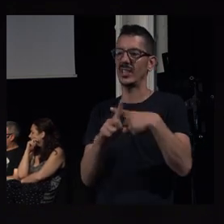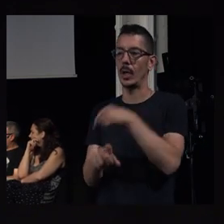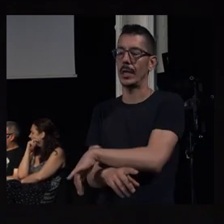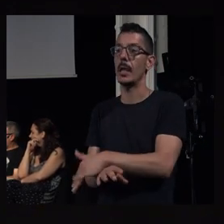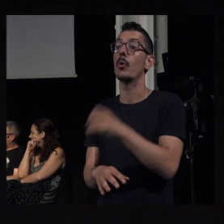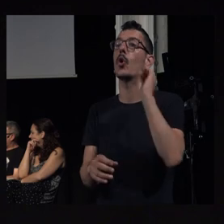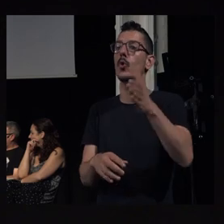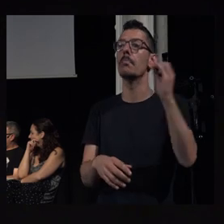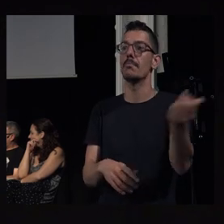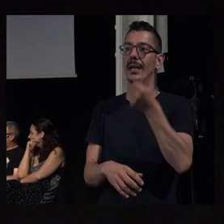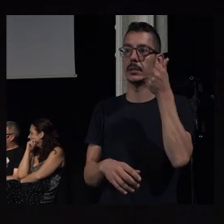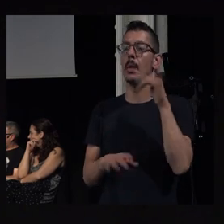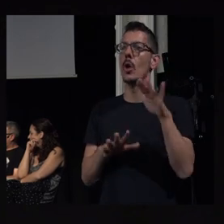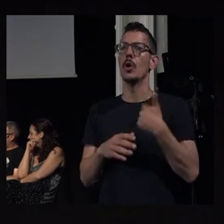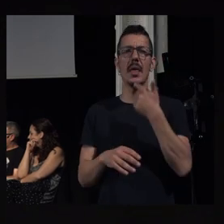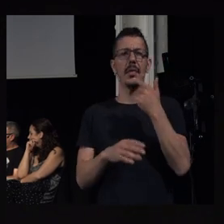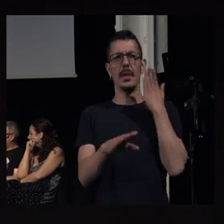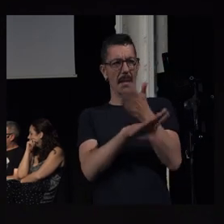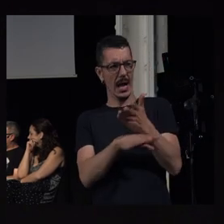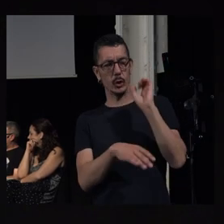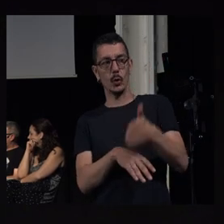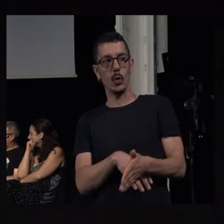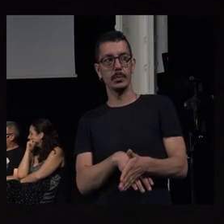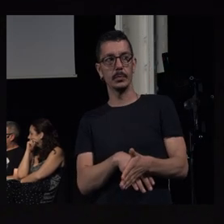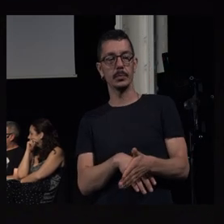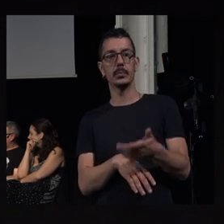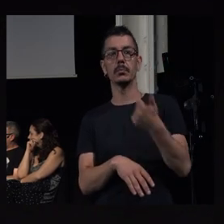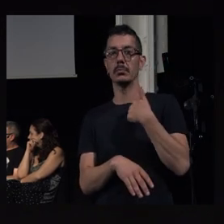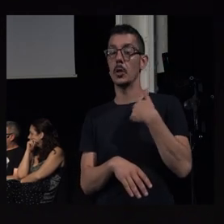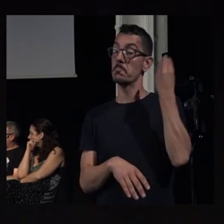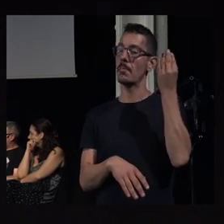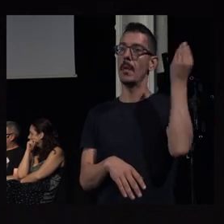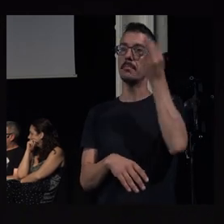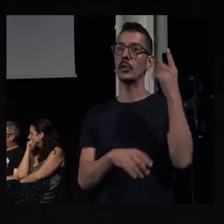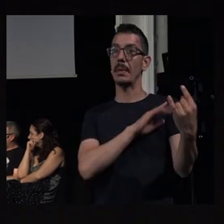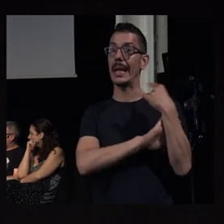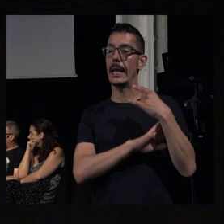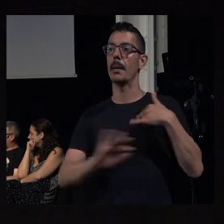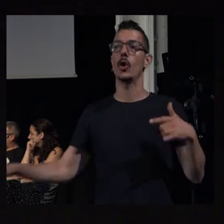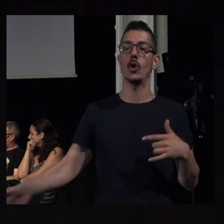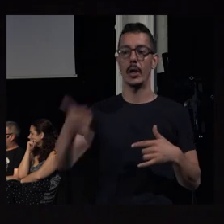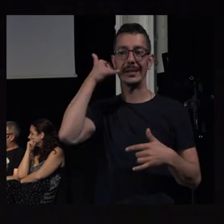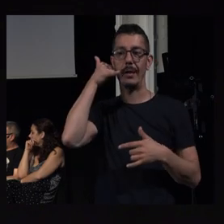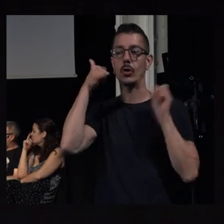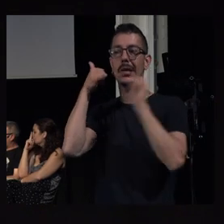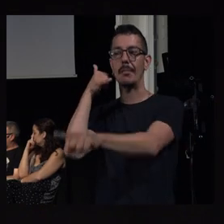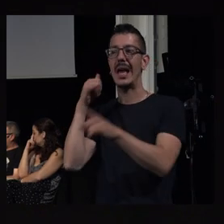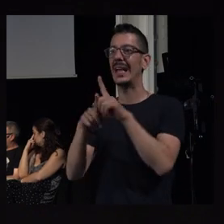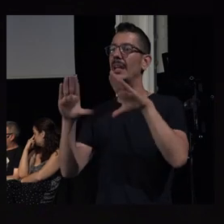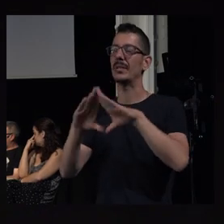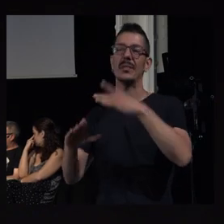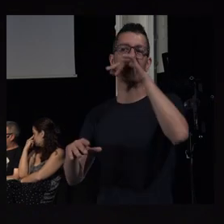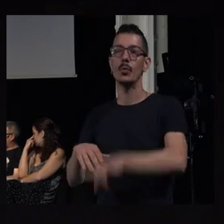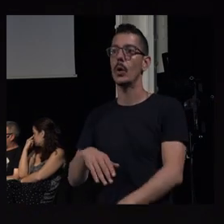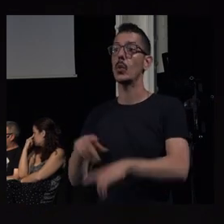cuando tú piensas, te la están metiendo doblada? Automáticamente descuelgo el teléfono y llamo a la tía más feminista que trabaja con trabajadoras sexuales y